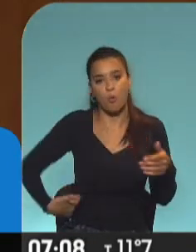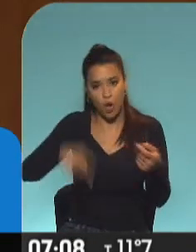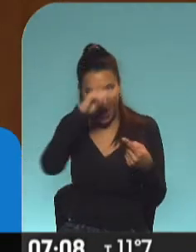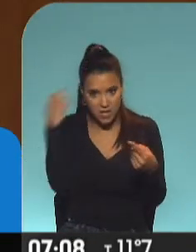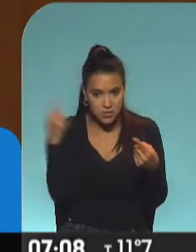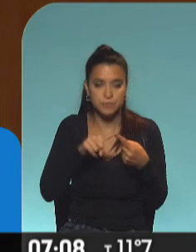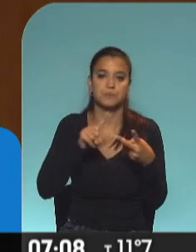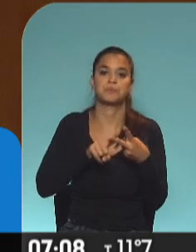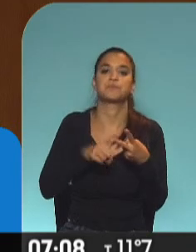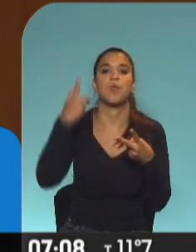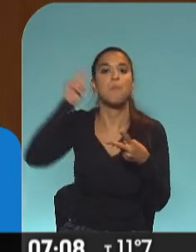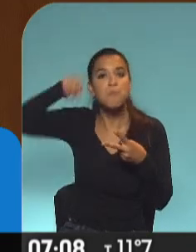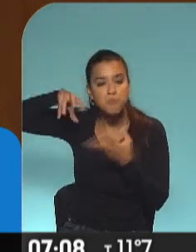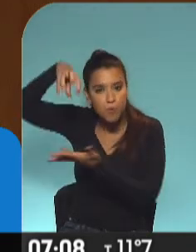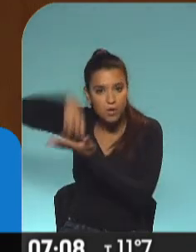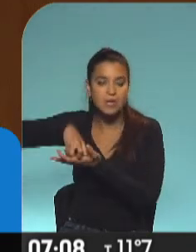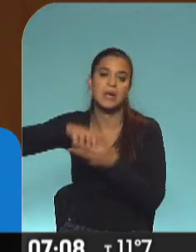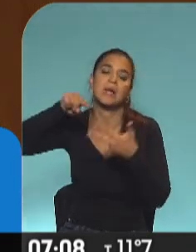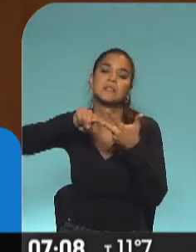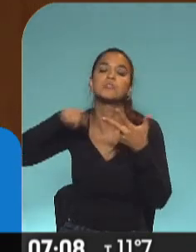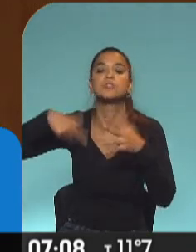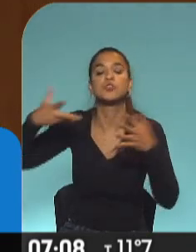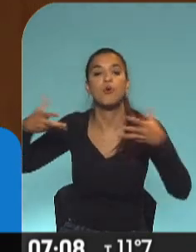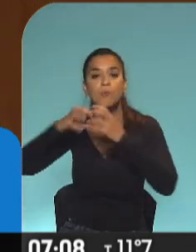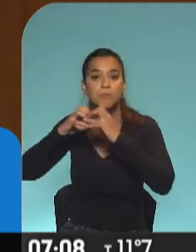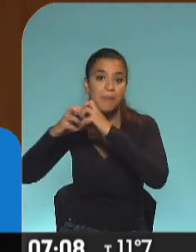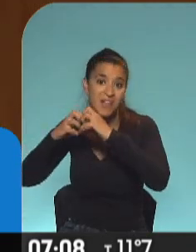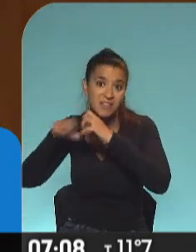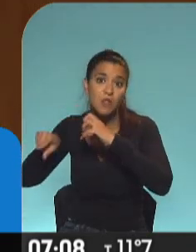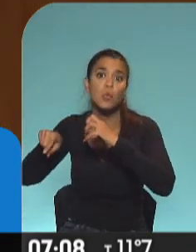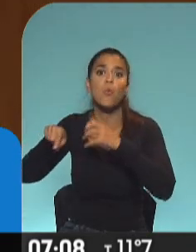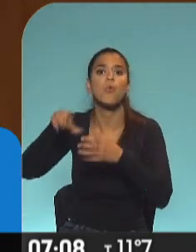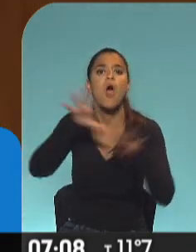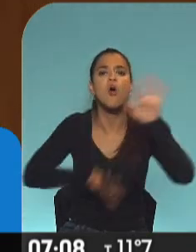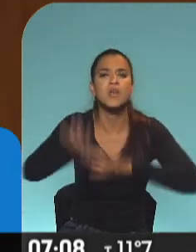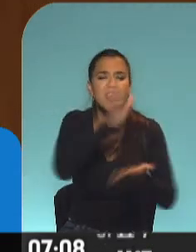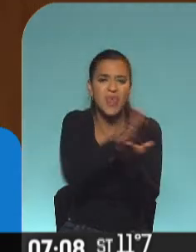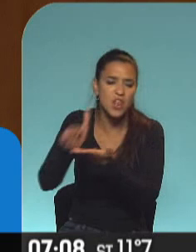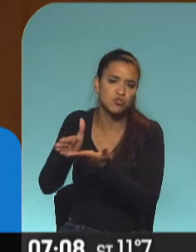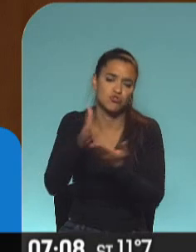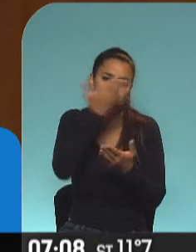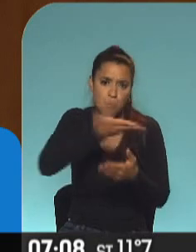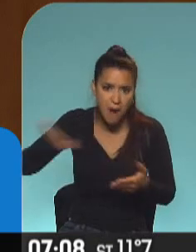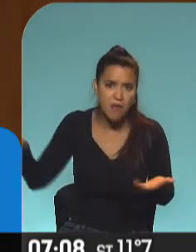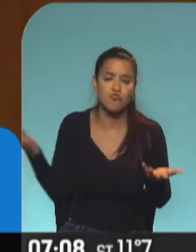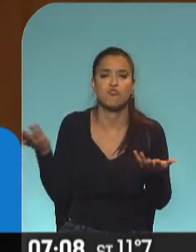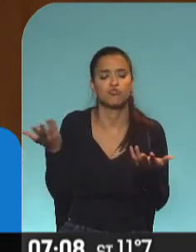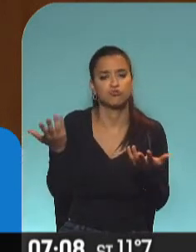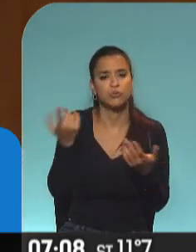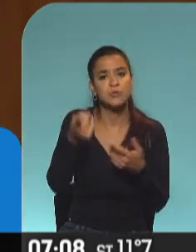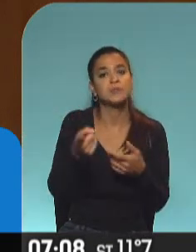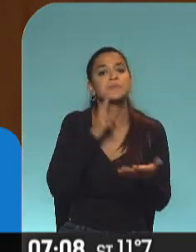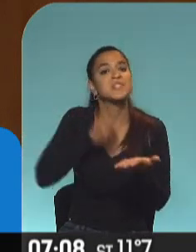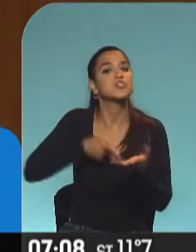Nacional, la Procuración, la Casación, el Consejo de la Magistratura, organismos de derechos humanos. Es una